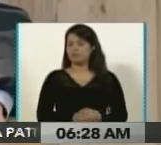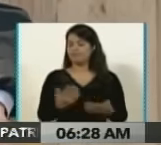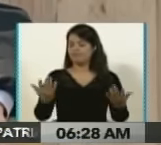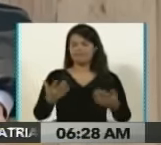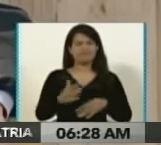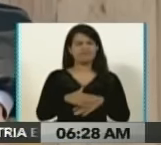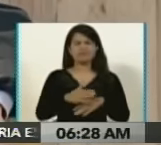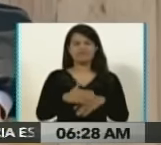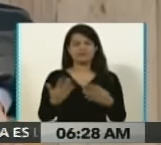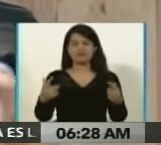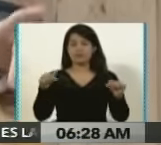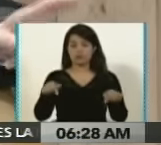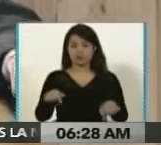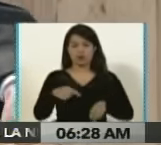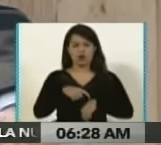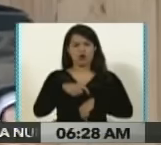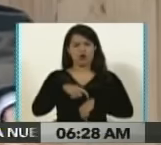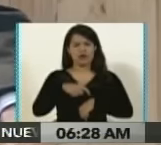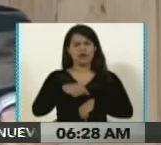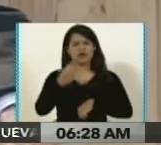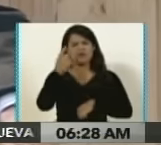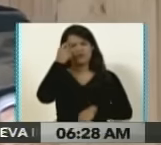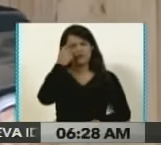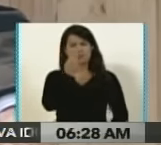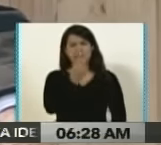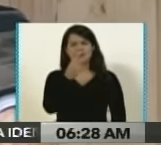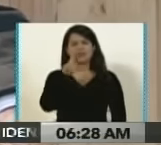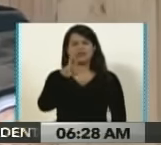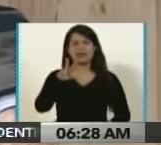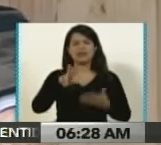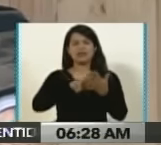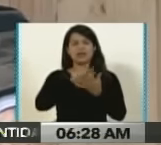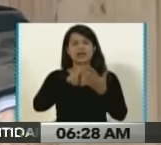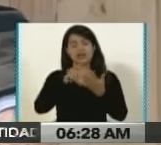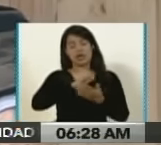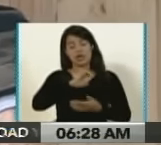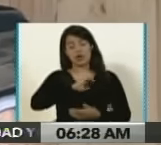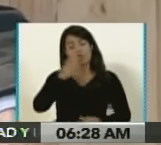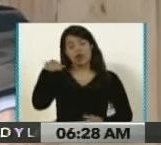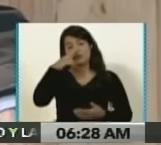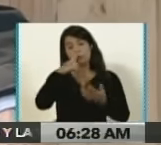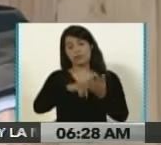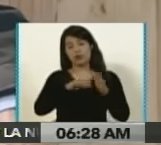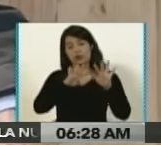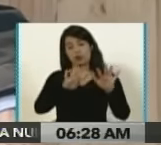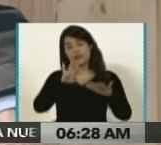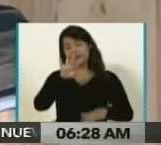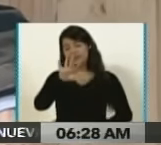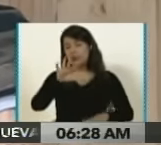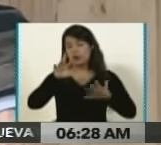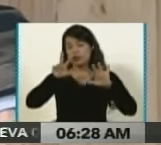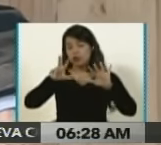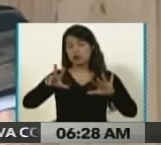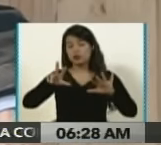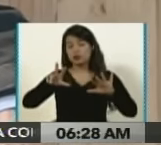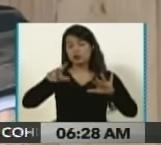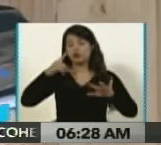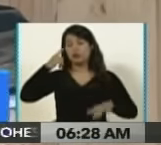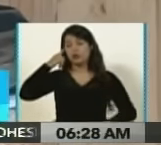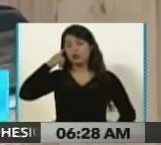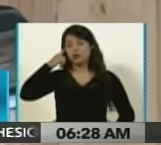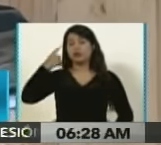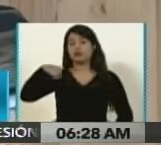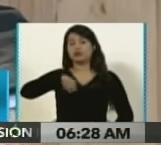hora, el 23 de enero de 1958, nosotros estábamos asaltando el edificio de la